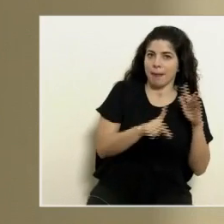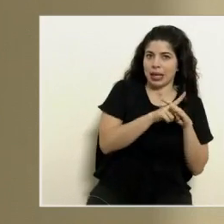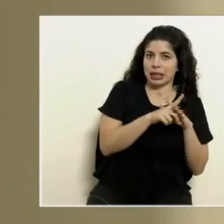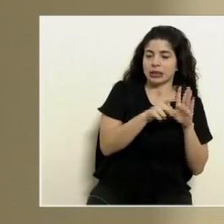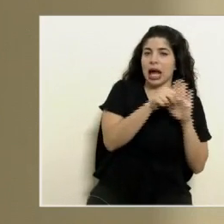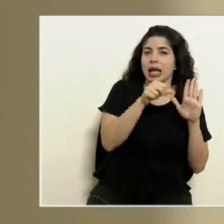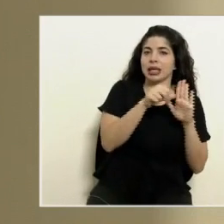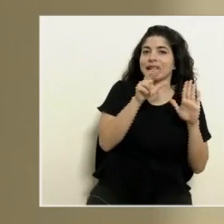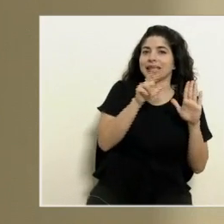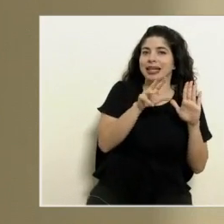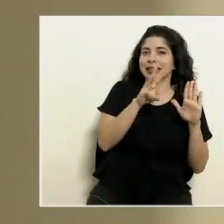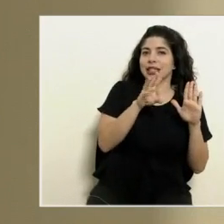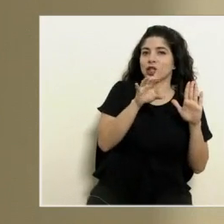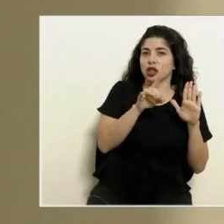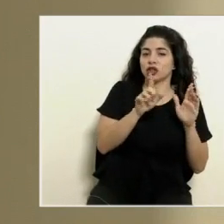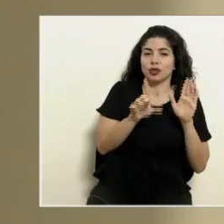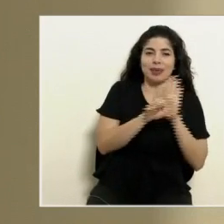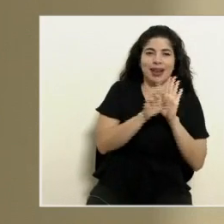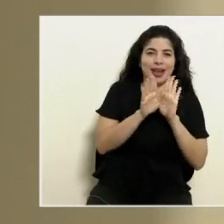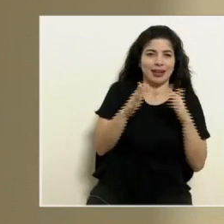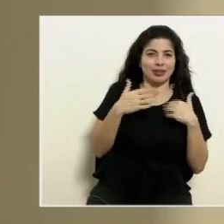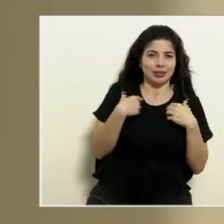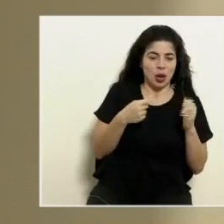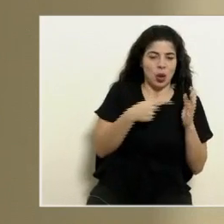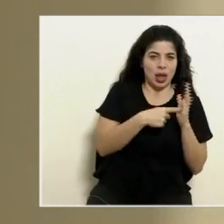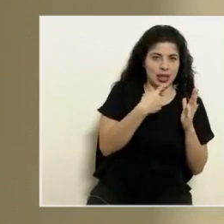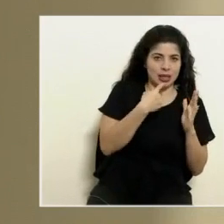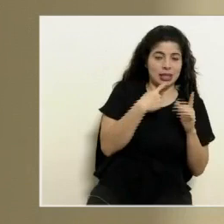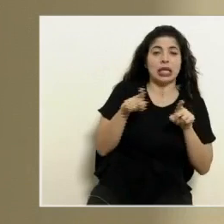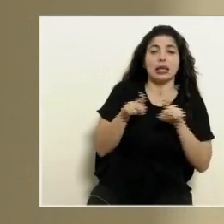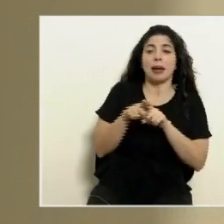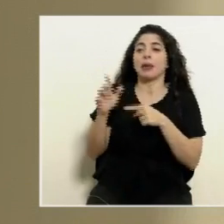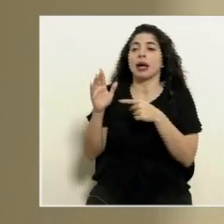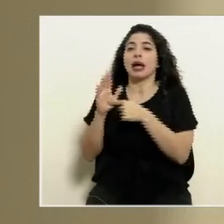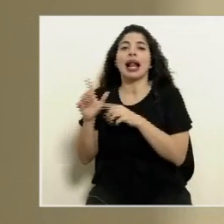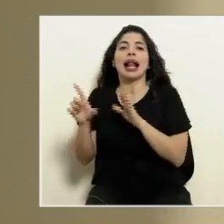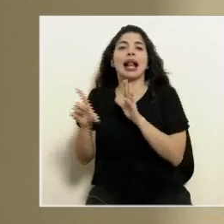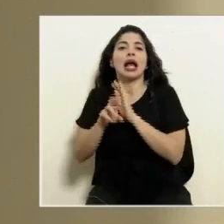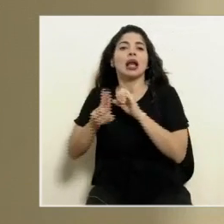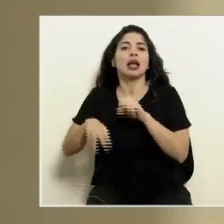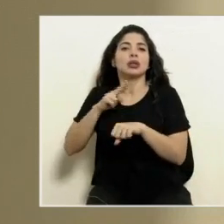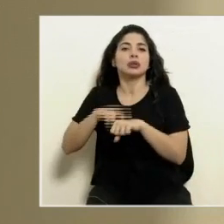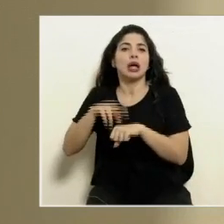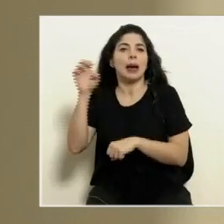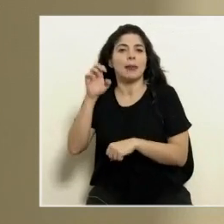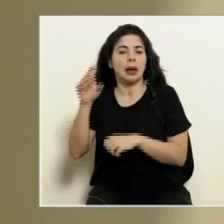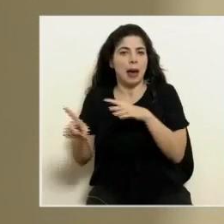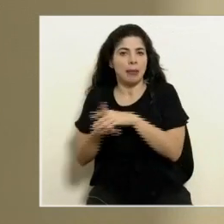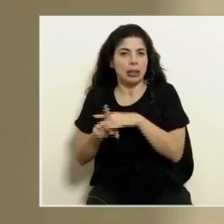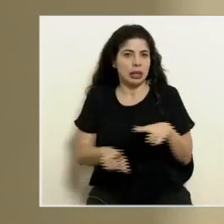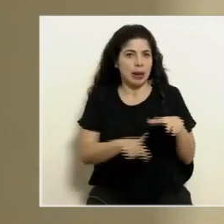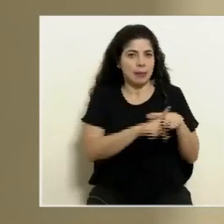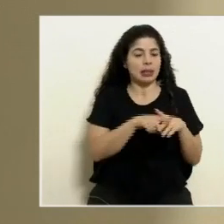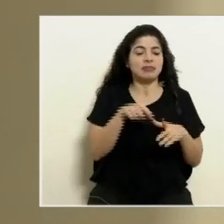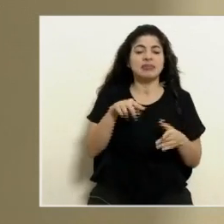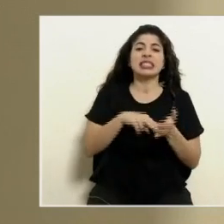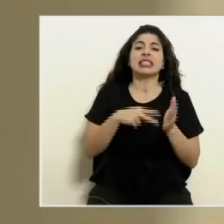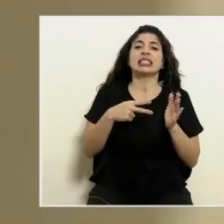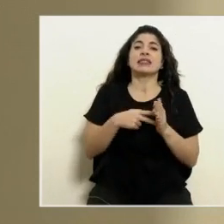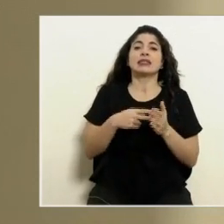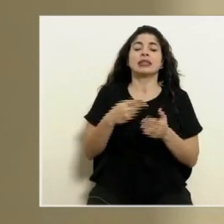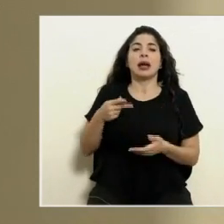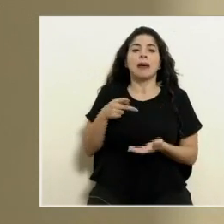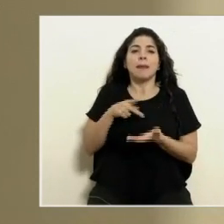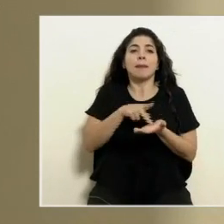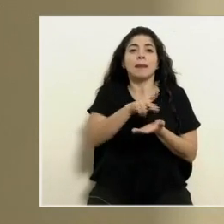artículo 368 de la Ley General de Salud, como en la Ley Nacional de Emergencia. Lo que corresponde en este caso es una indemnización